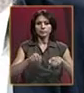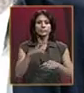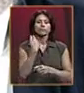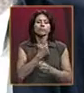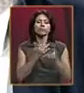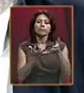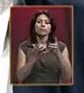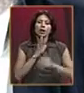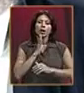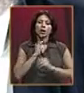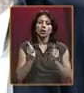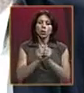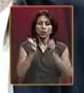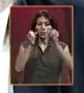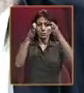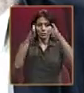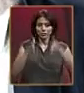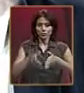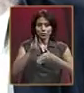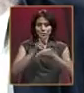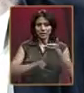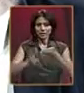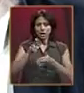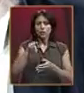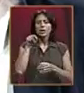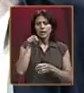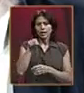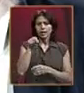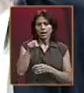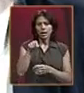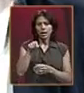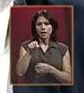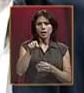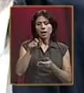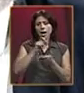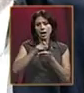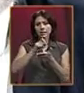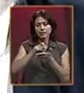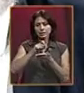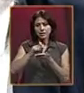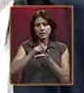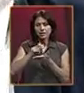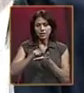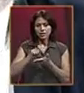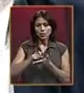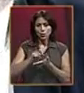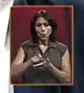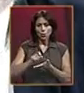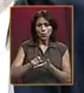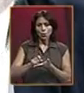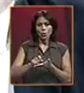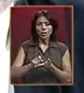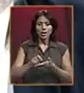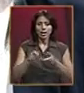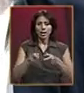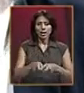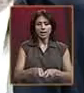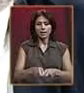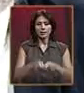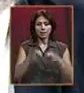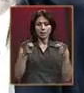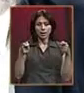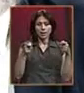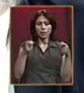queremos conversar con el profesor universitario, quien ha escrito en uno de los hijos de esos proyectos, que es el semanario El